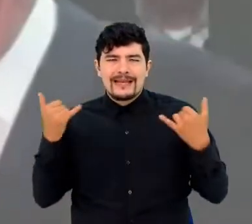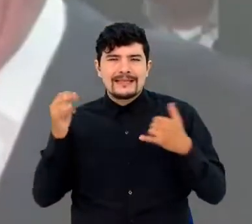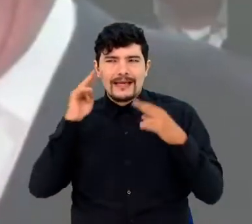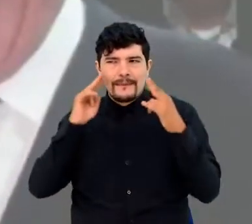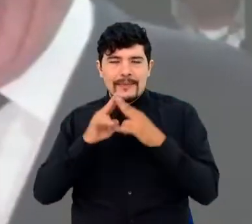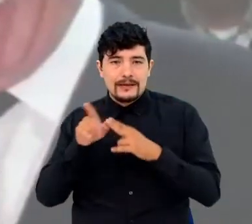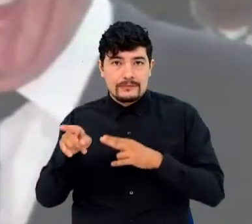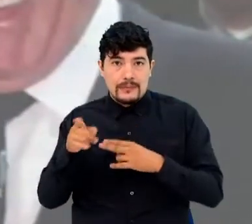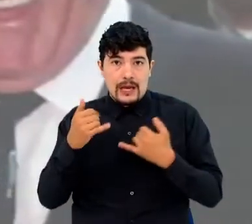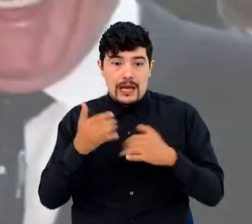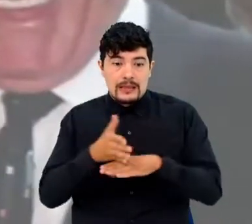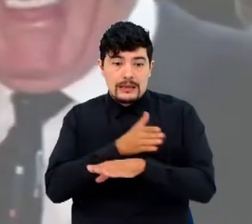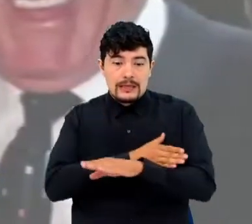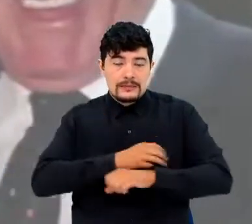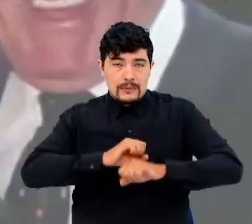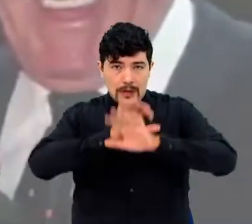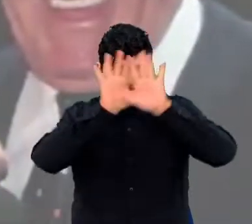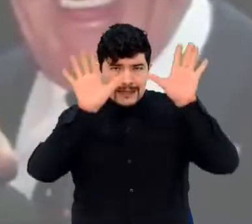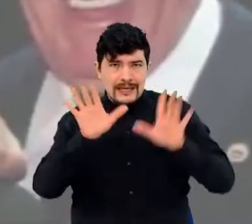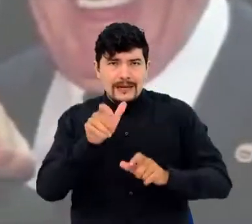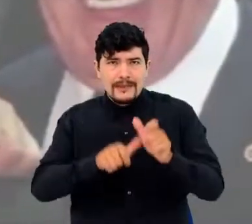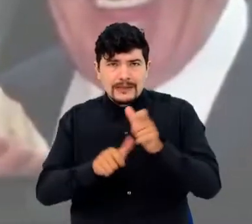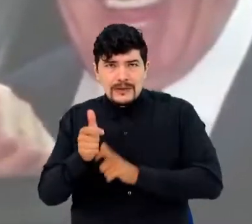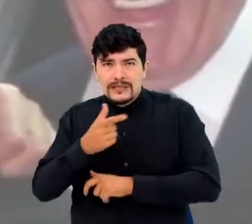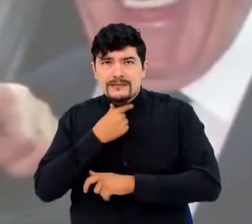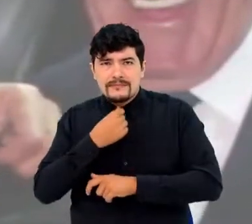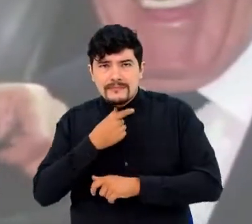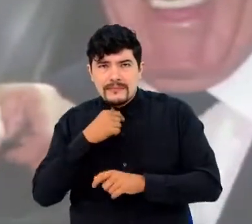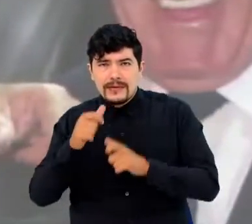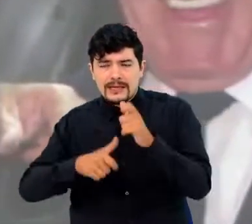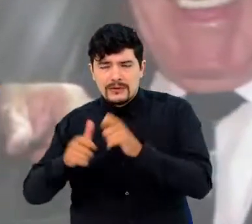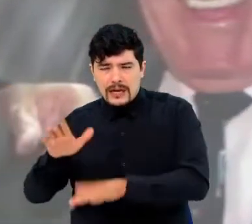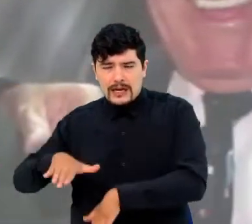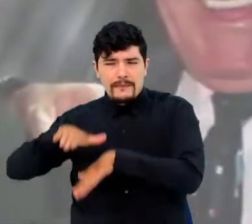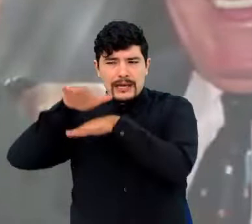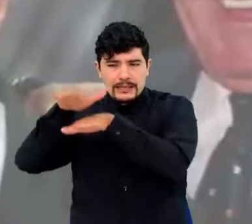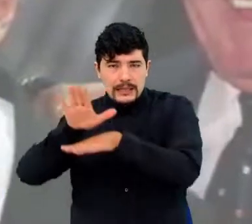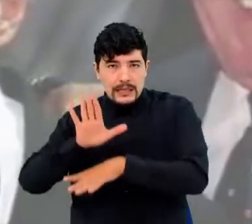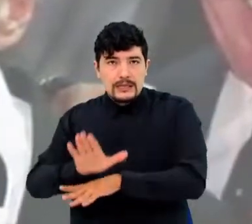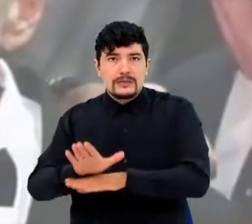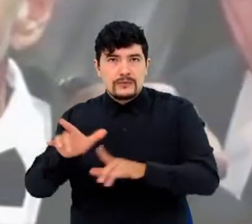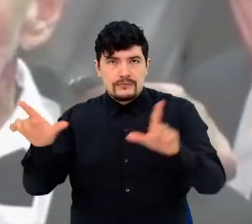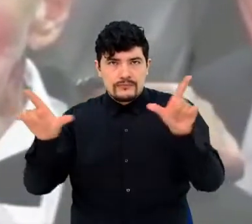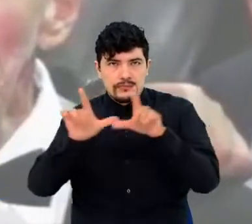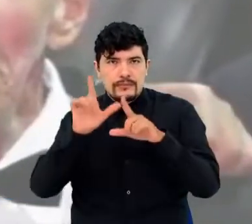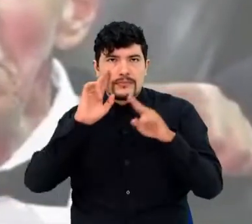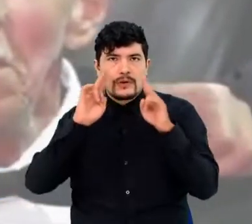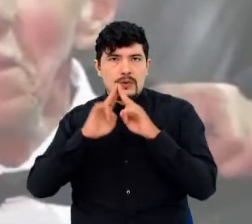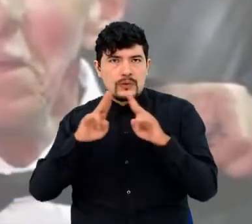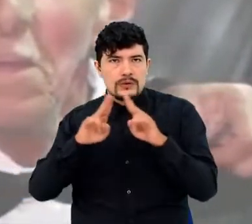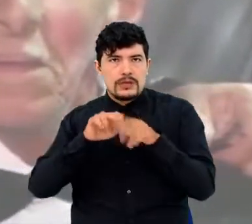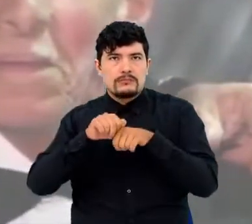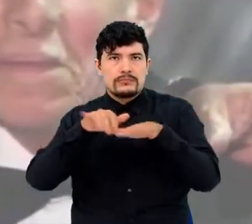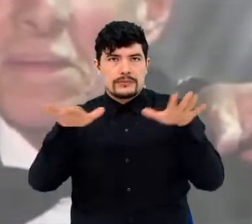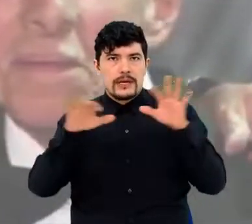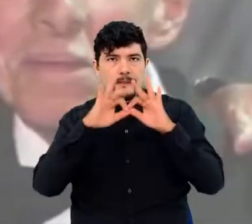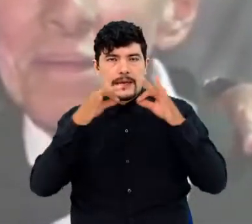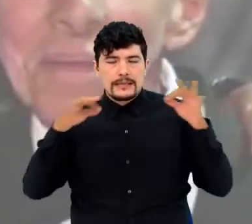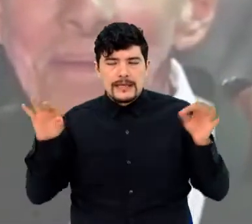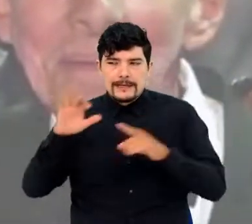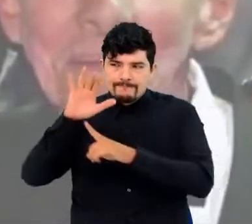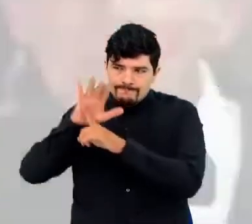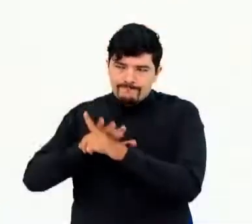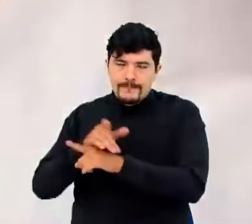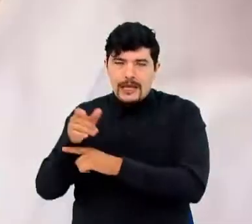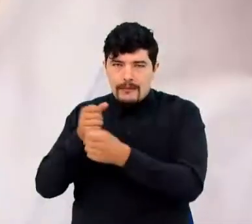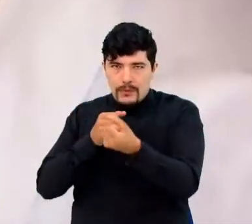el transcurso de esta mañana fueron varios los humoristas y personajes representativos de nuestra televisión los que han emitido mensajes de condolencias en sus